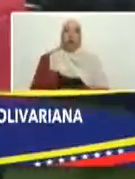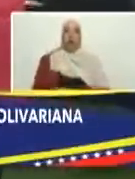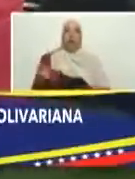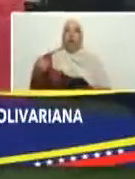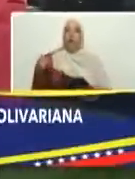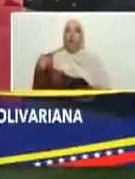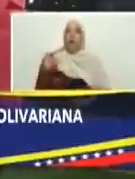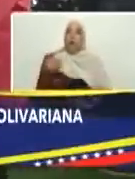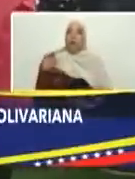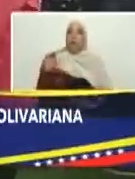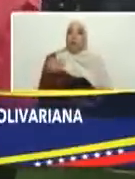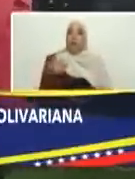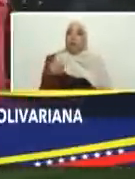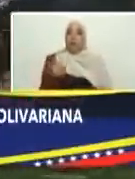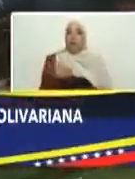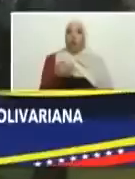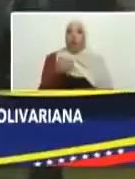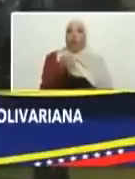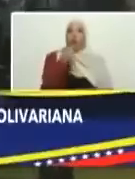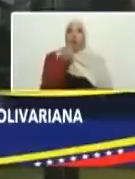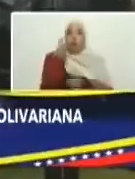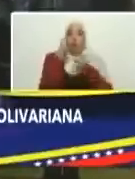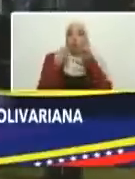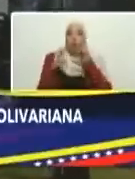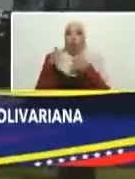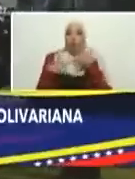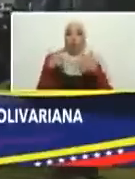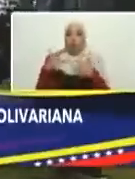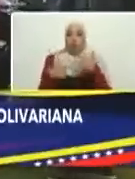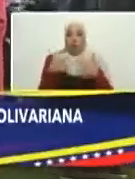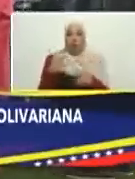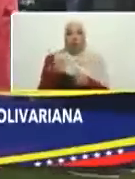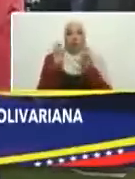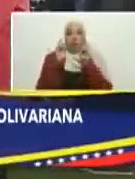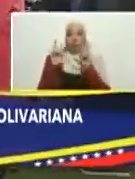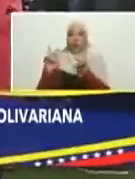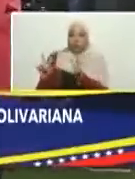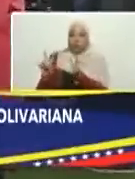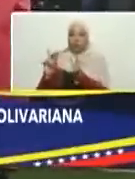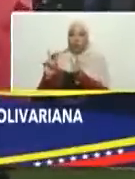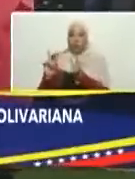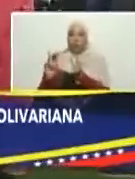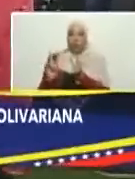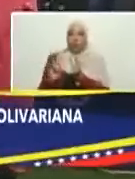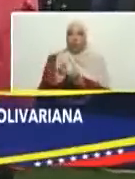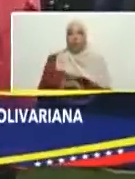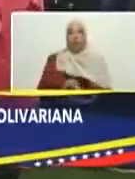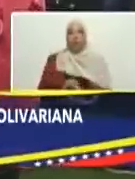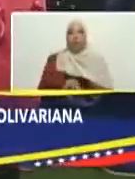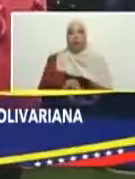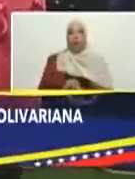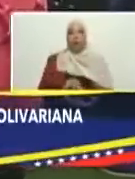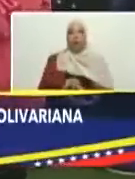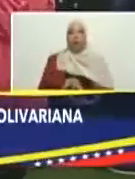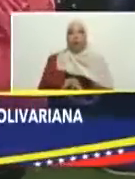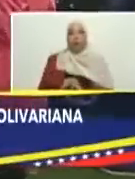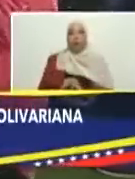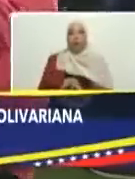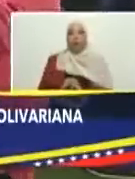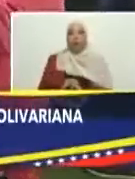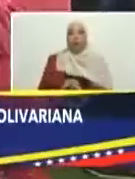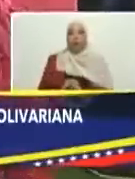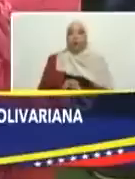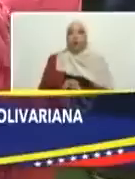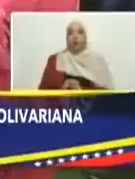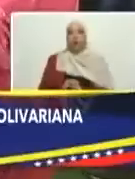pececitos, yo creo que Juan Carlos. Las tilapias rojas, mira, juveniles, una pecera de tilapia pequeñita, bebé. Sí,